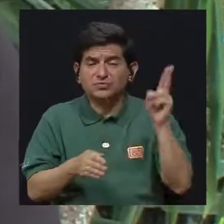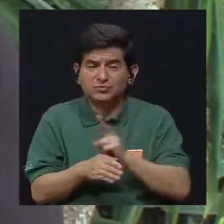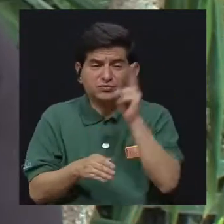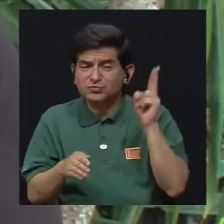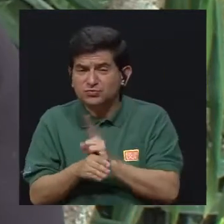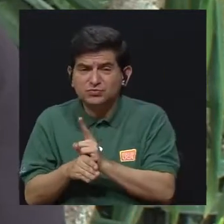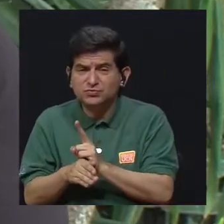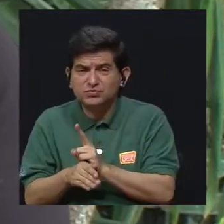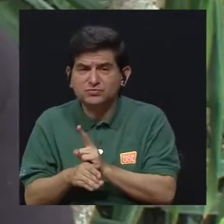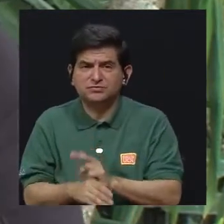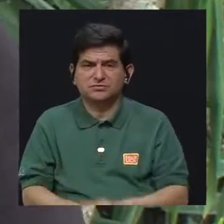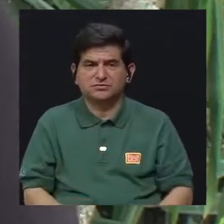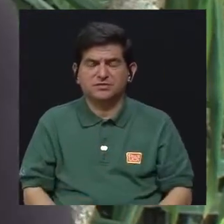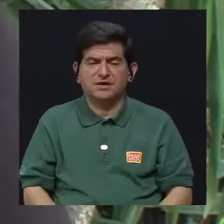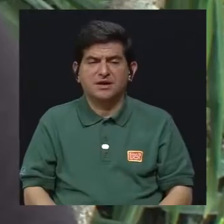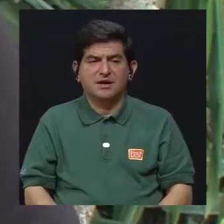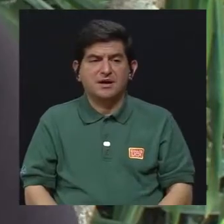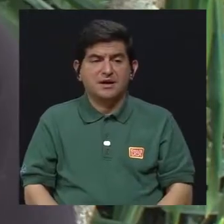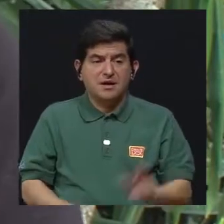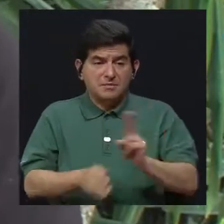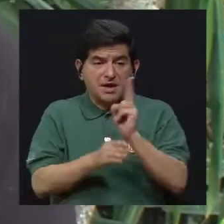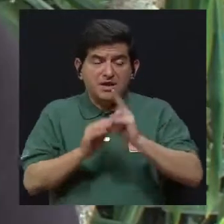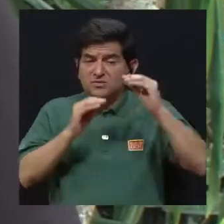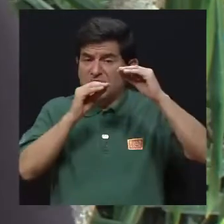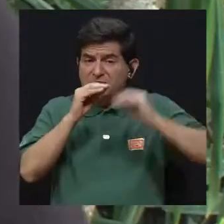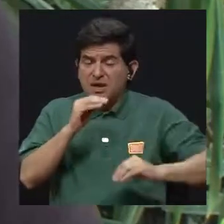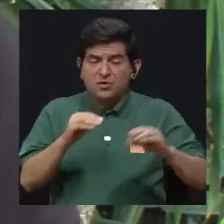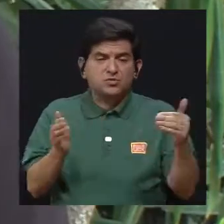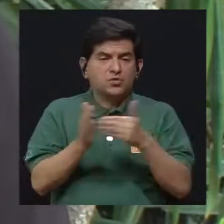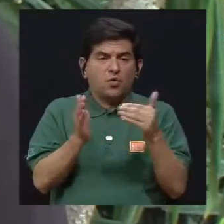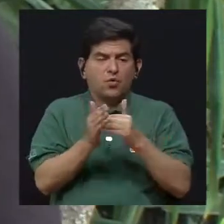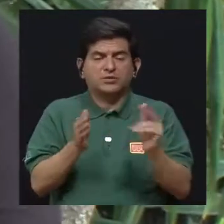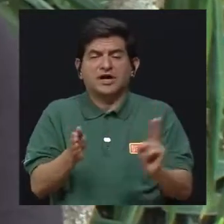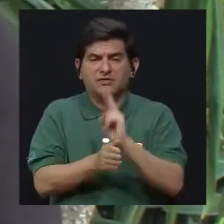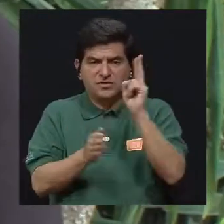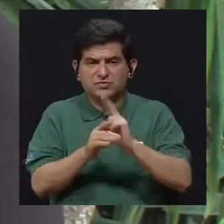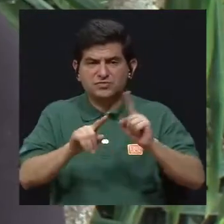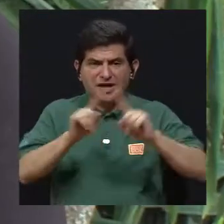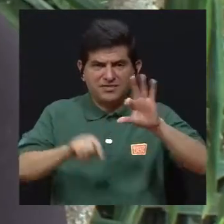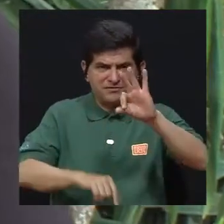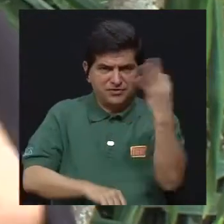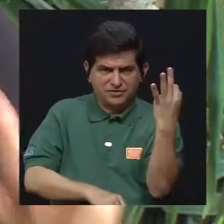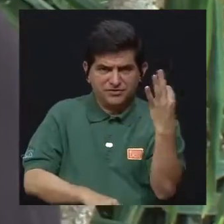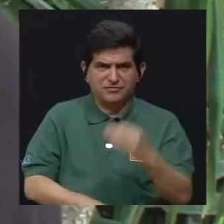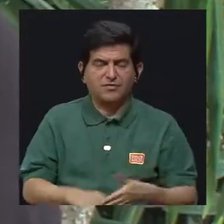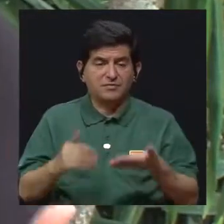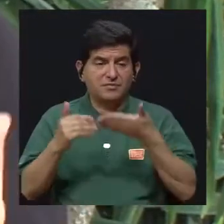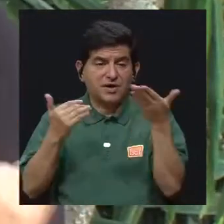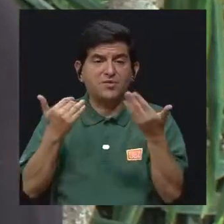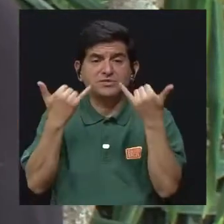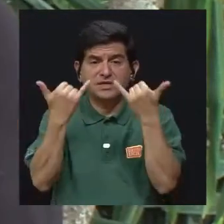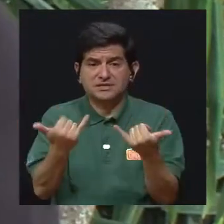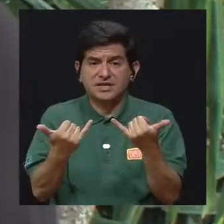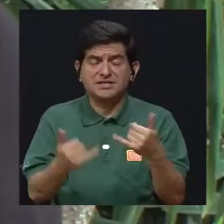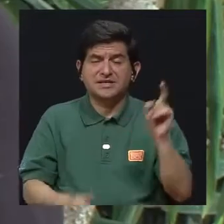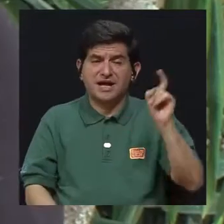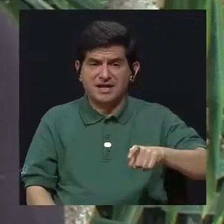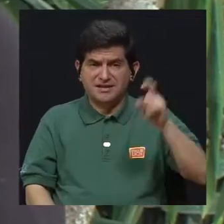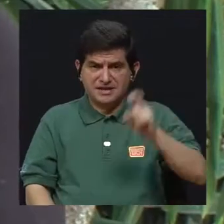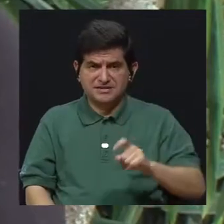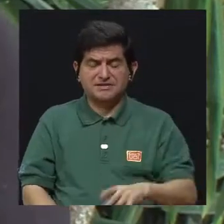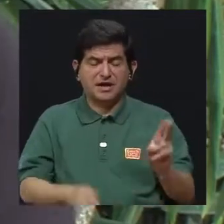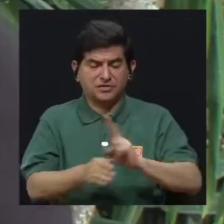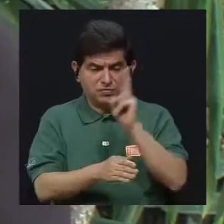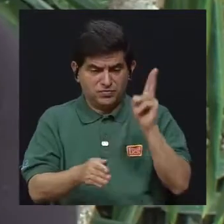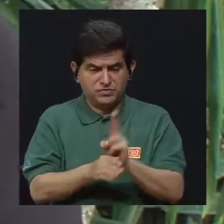consumiendo, para consumir menos y para reutilizar de formas distintas las cosas que, uh-huh. que ya